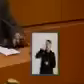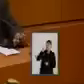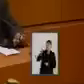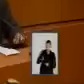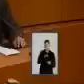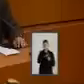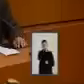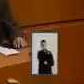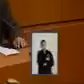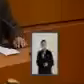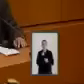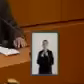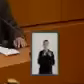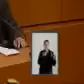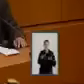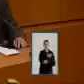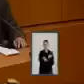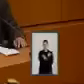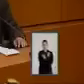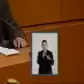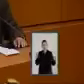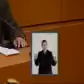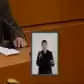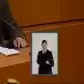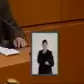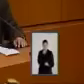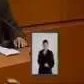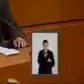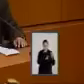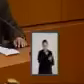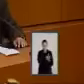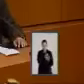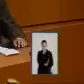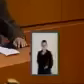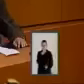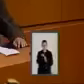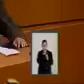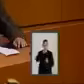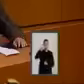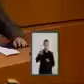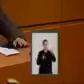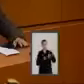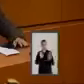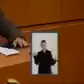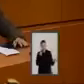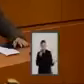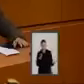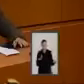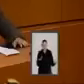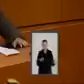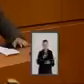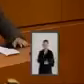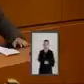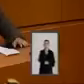Discusión cero. No se puede aprobar una ley en esas condiciones. No se llamó jamás